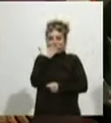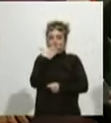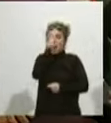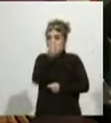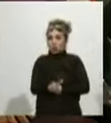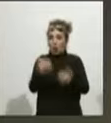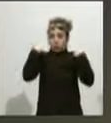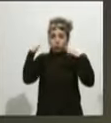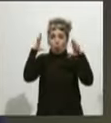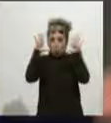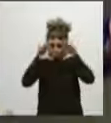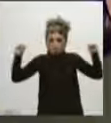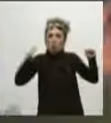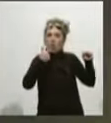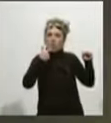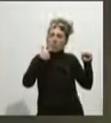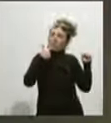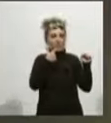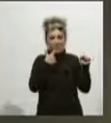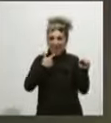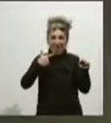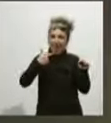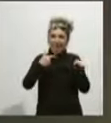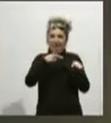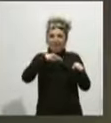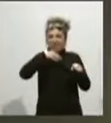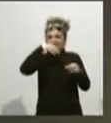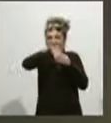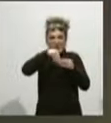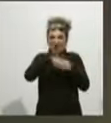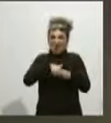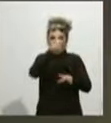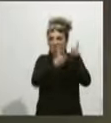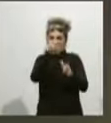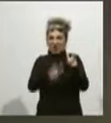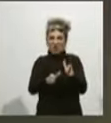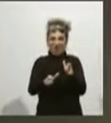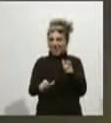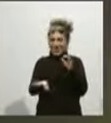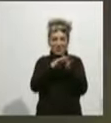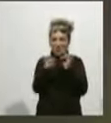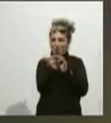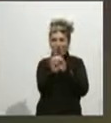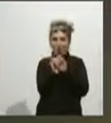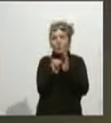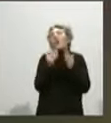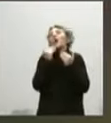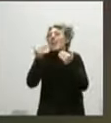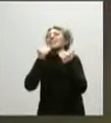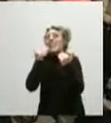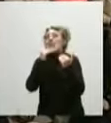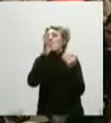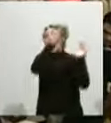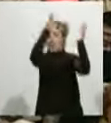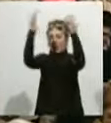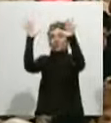majestad, digo, es que esto no hay quien se lo crea, coño. Es que es demasiado. Pero nada, que muchas gracias por vuestros